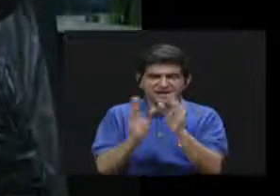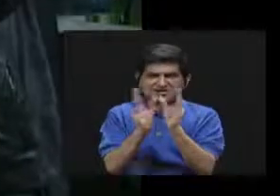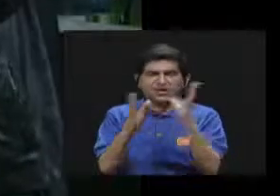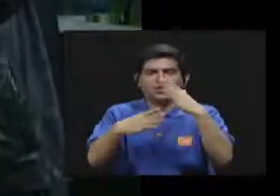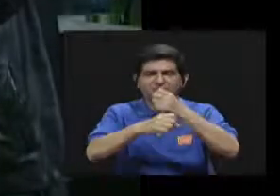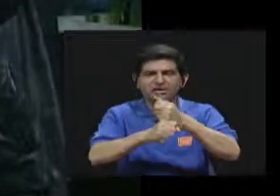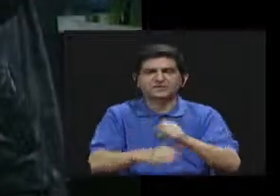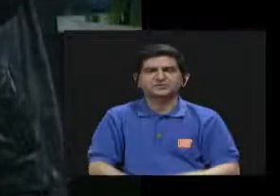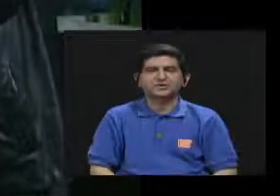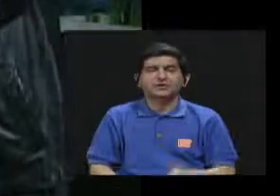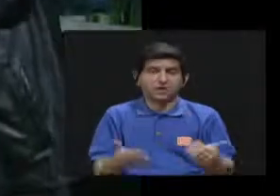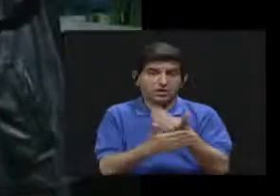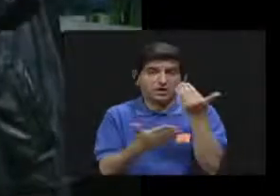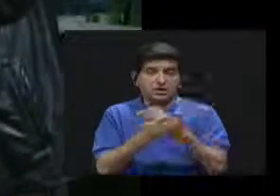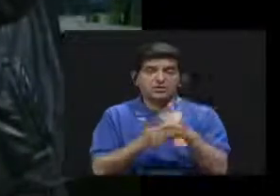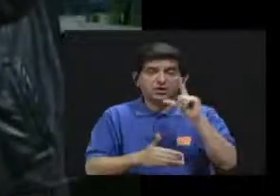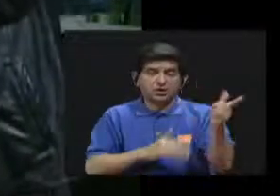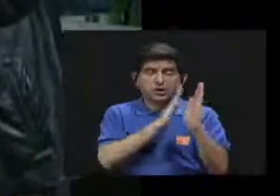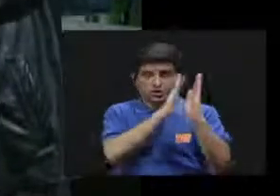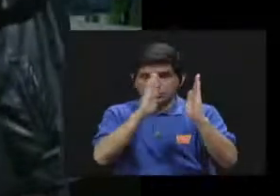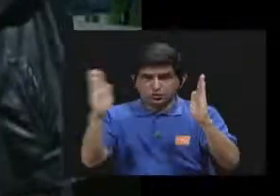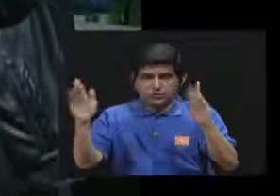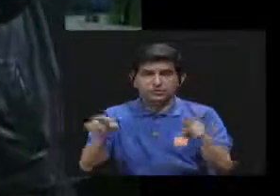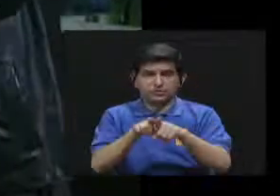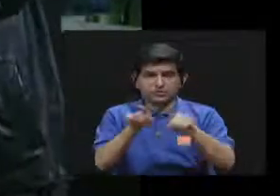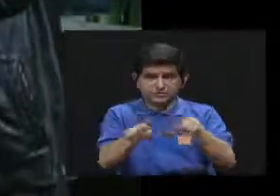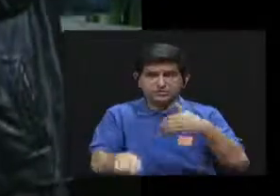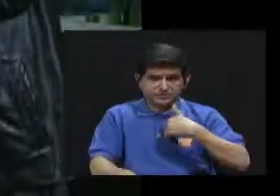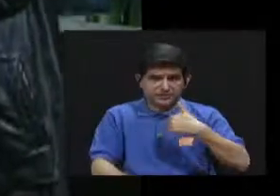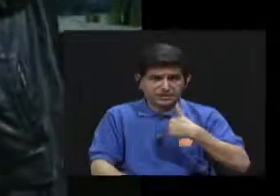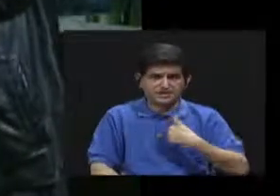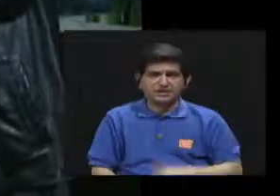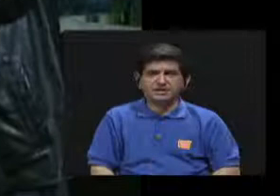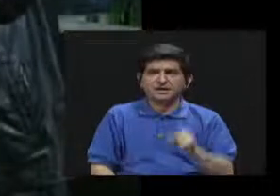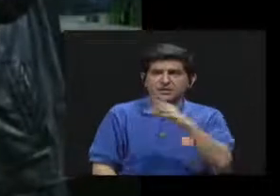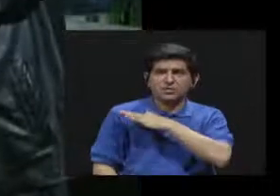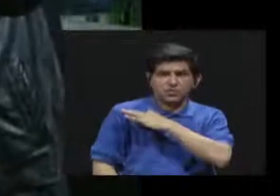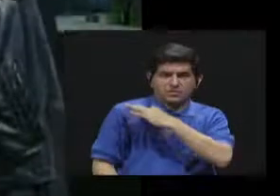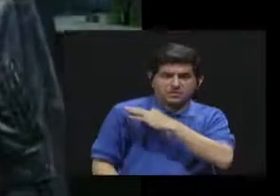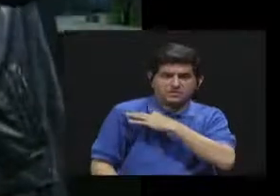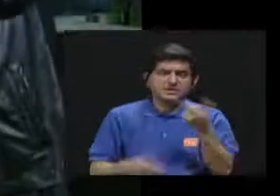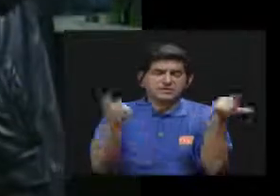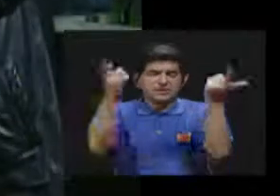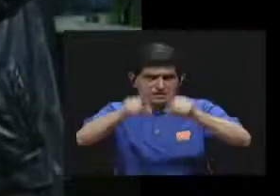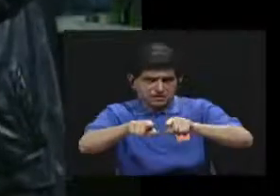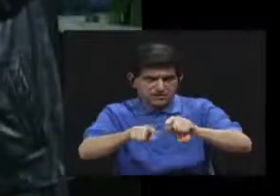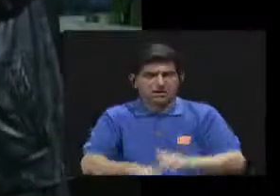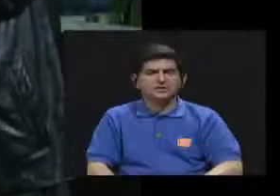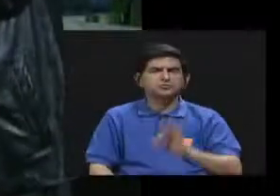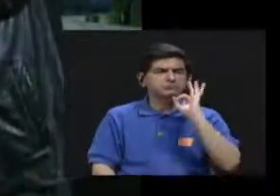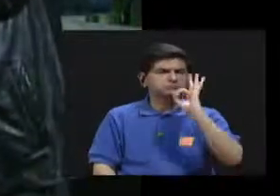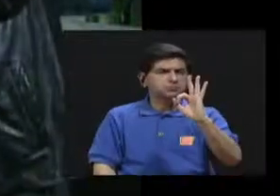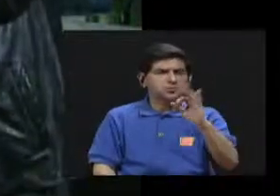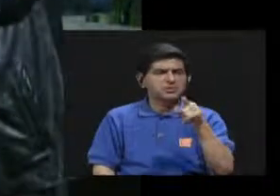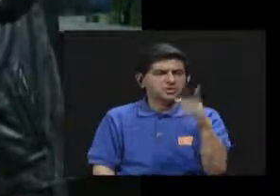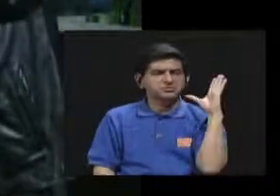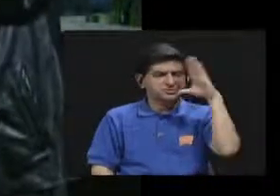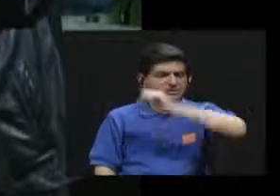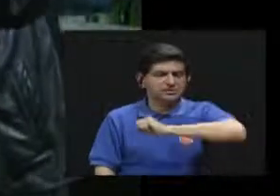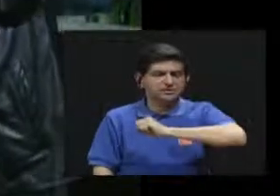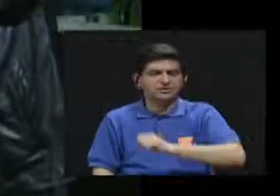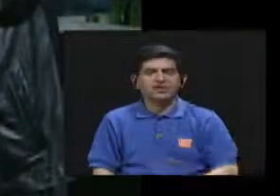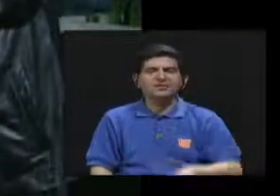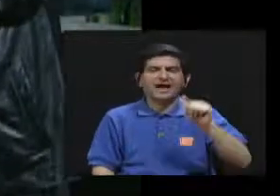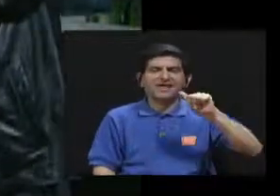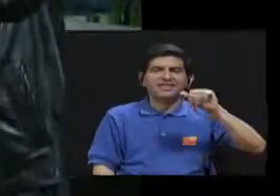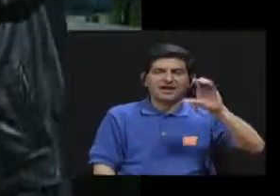innovación del lunes de Cinemateca, el contar con una invitada en este caso, nos resultó muy bien. Como ustedes pudieron apreciar, Adriana Cordero es